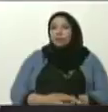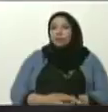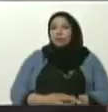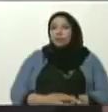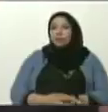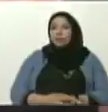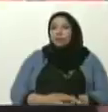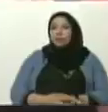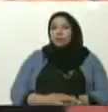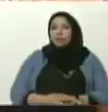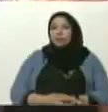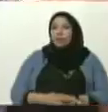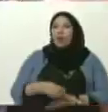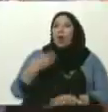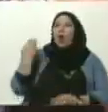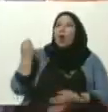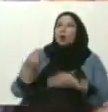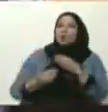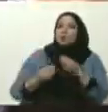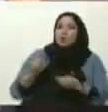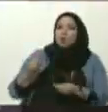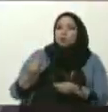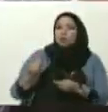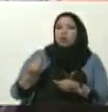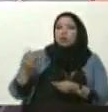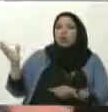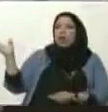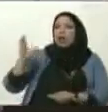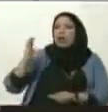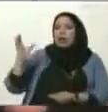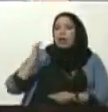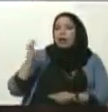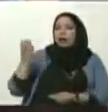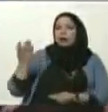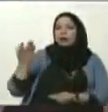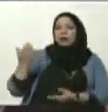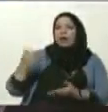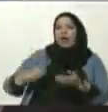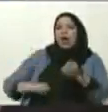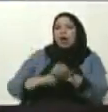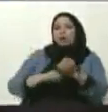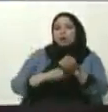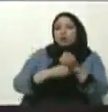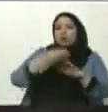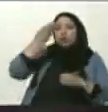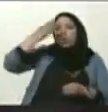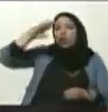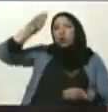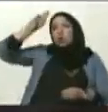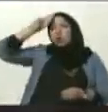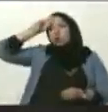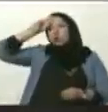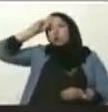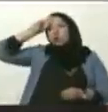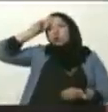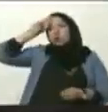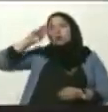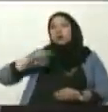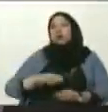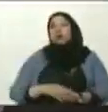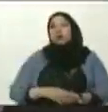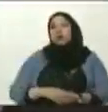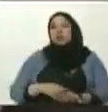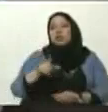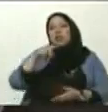garantía de hacerlo aquí en Venezuela, en Caracas, también con el apoyo de Cuba, todo el equipo de garantes. ¿Y